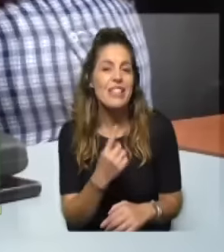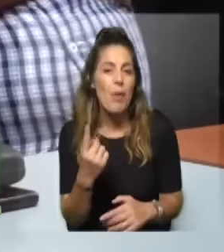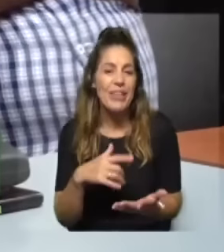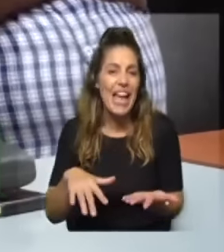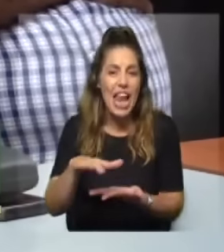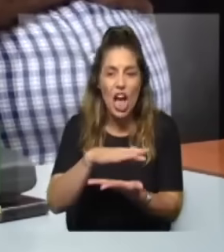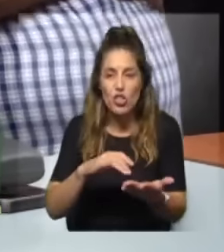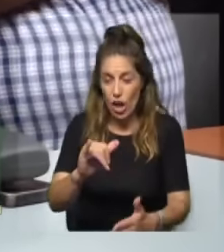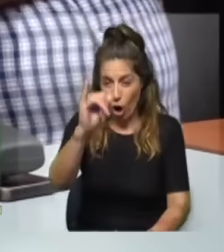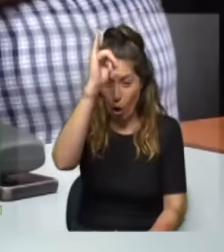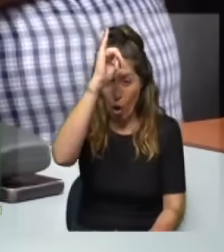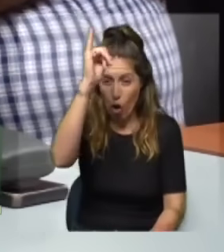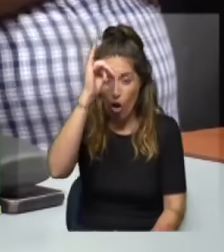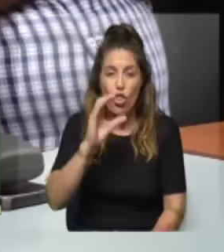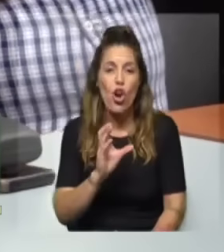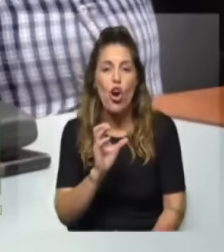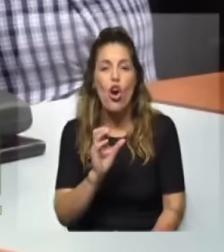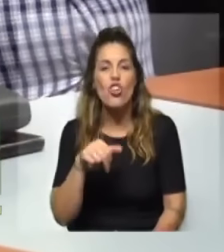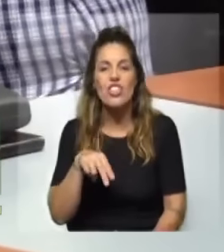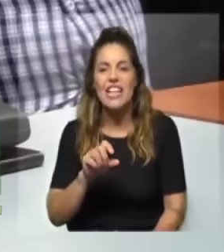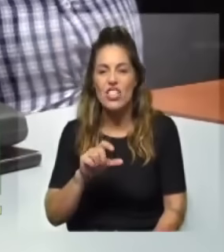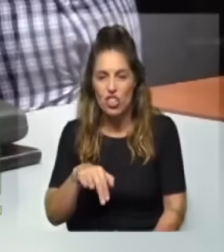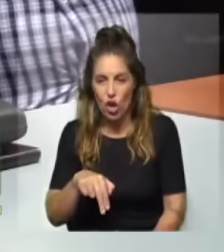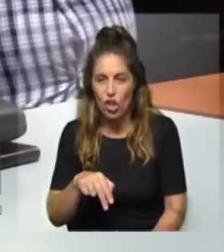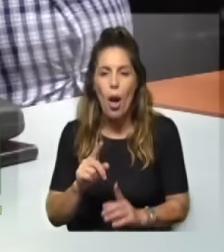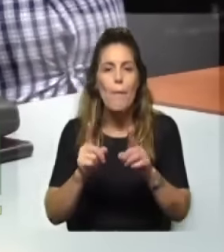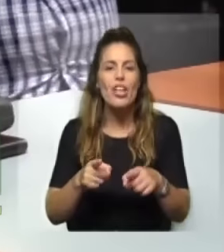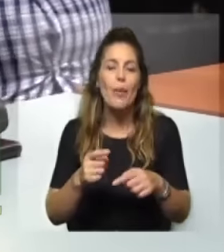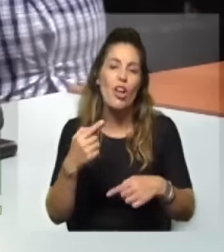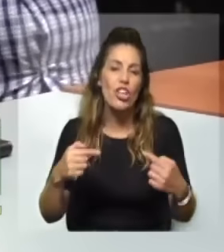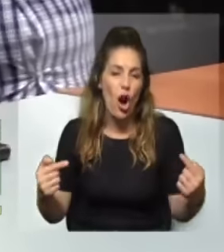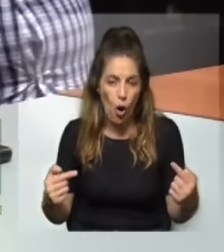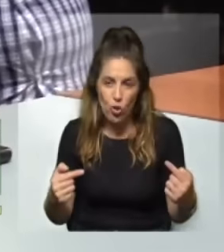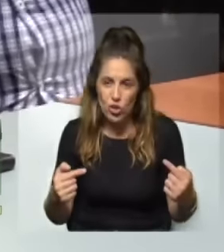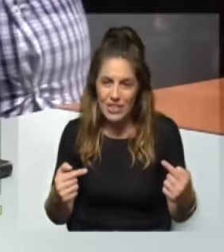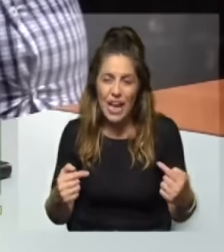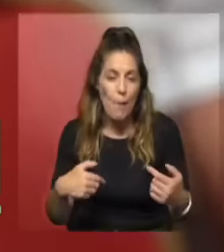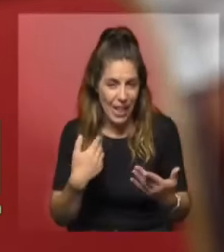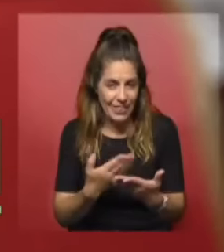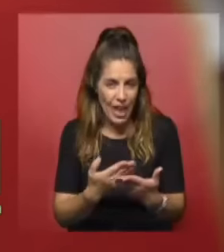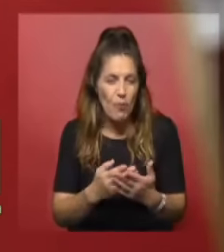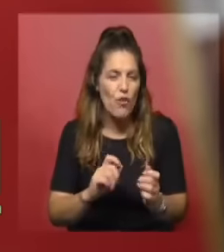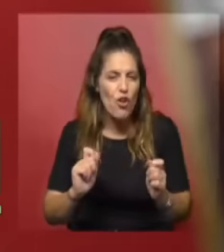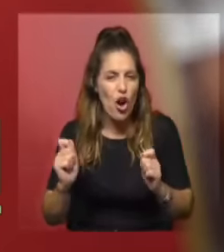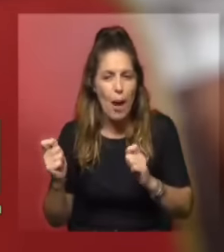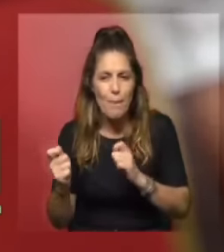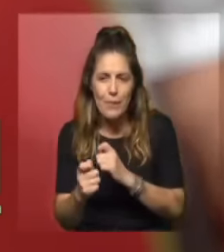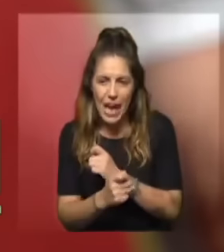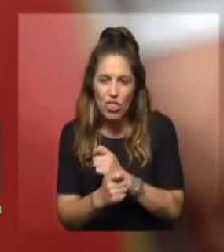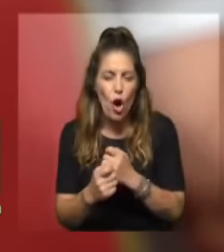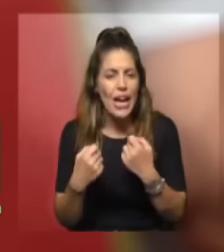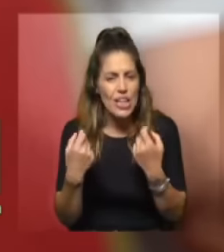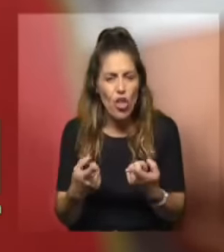zona ahí de Colón conciliación pero también le planteamos otras cosas que que fueron cambiando durante estos años y nos